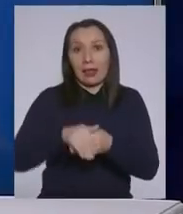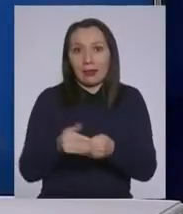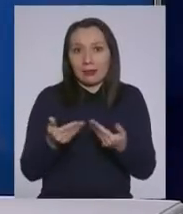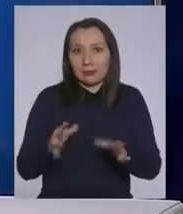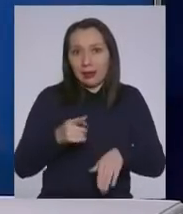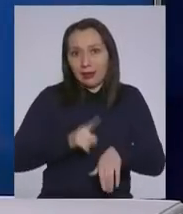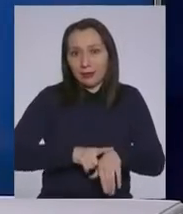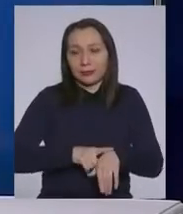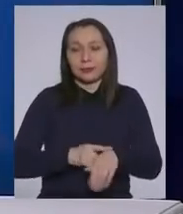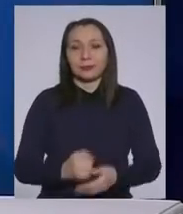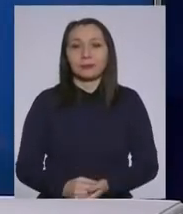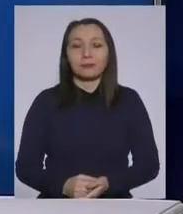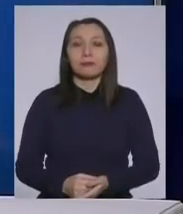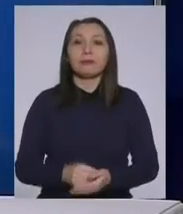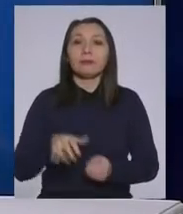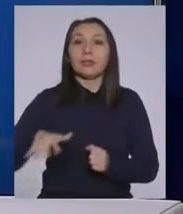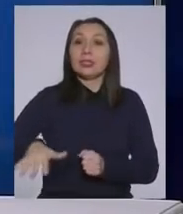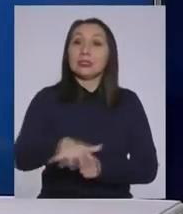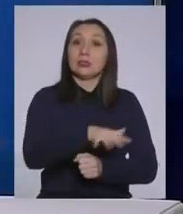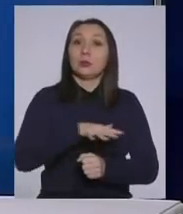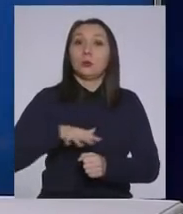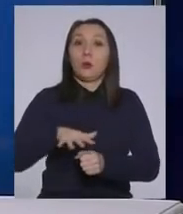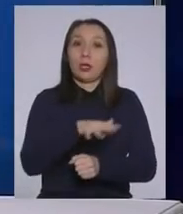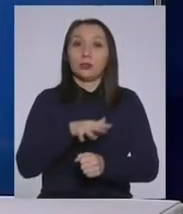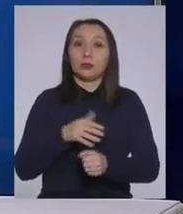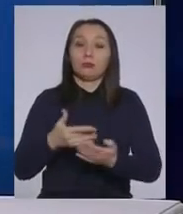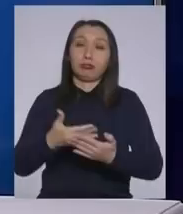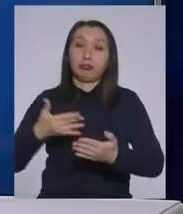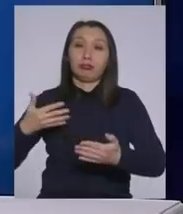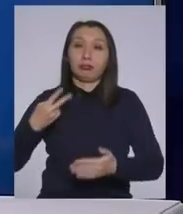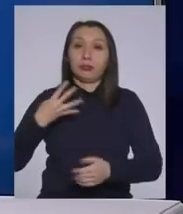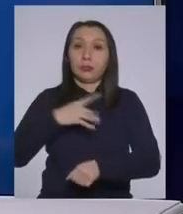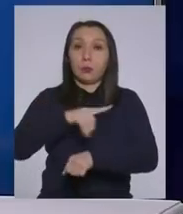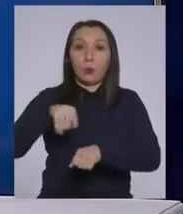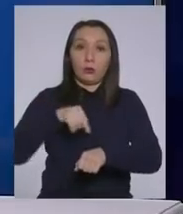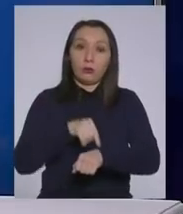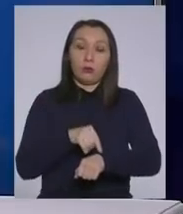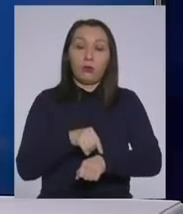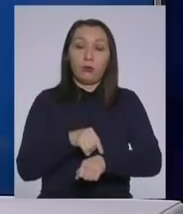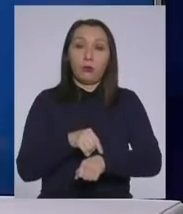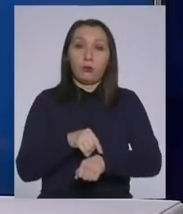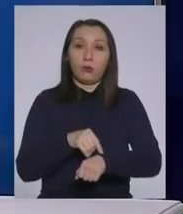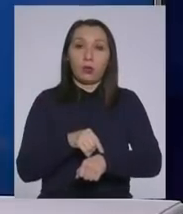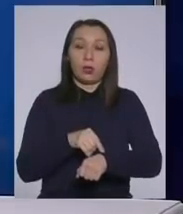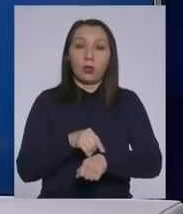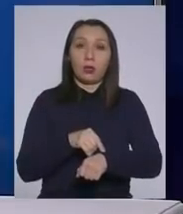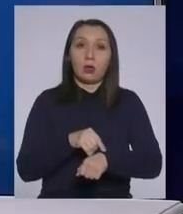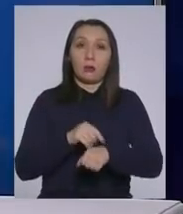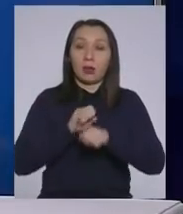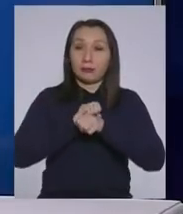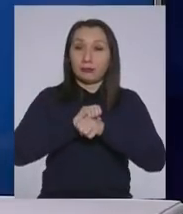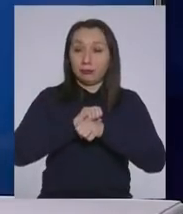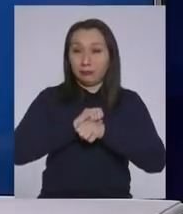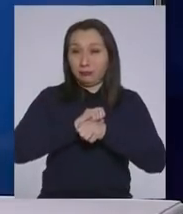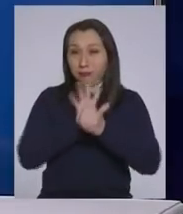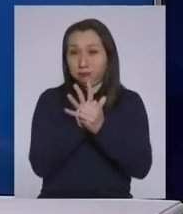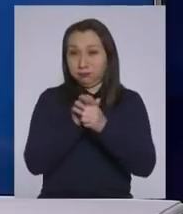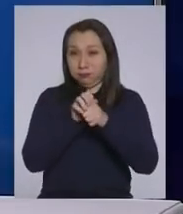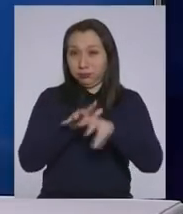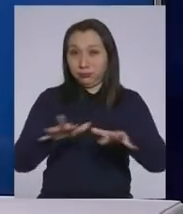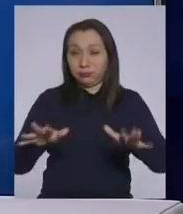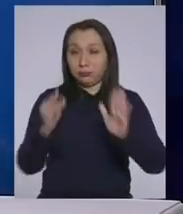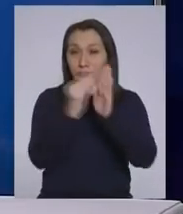En cuanto a la situación de las últimas 24 horas, por nuestra pandemia de coronavirus,